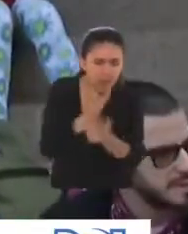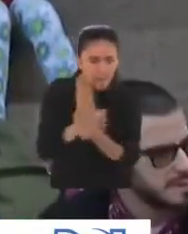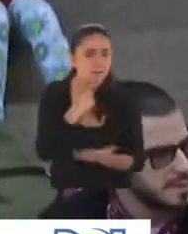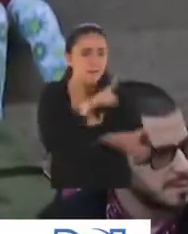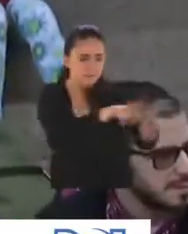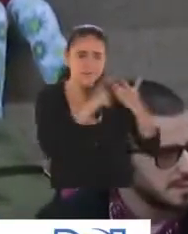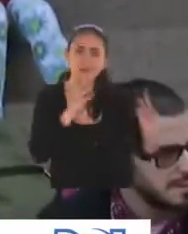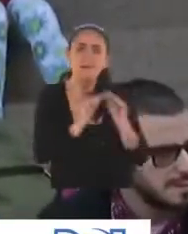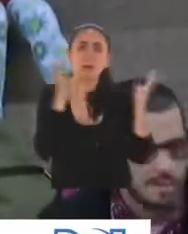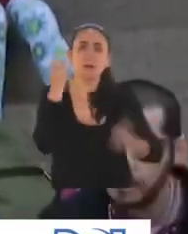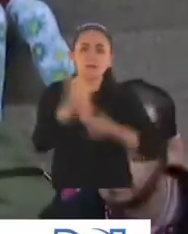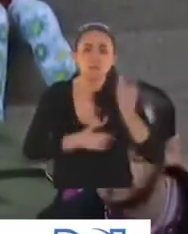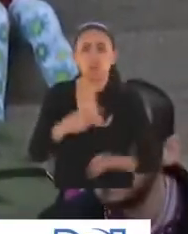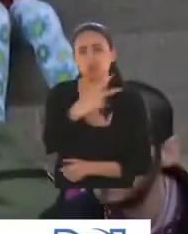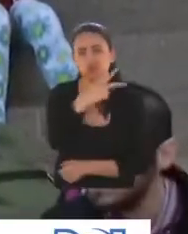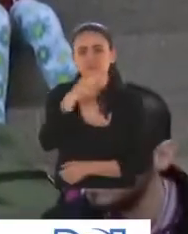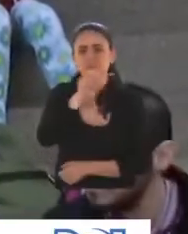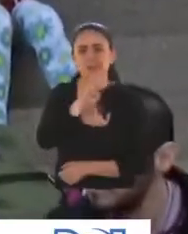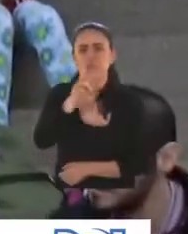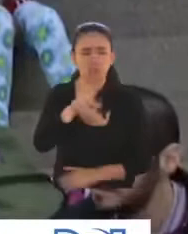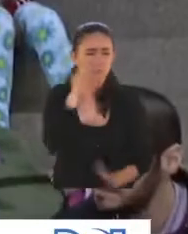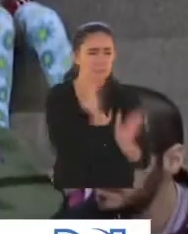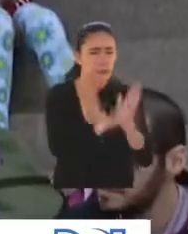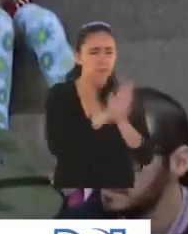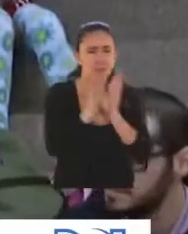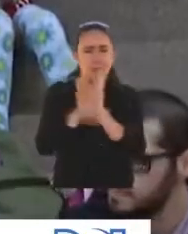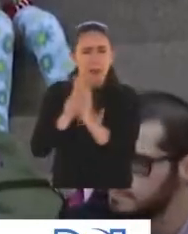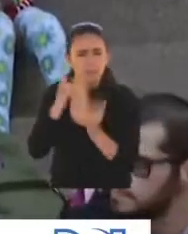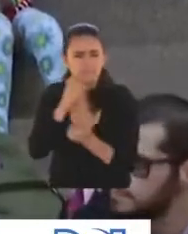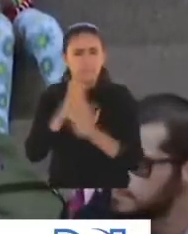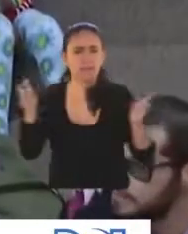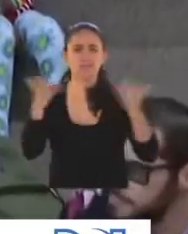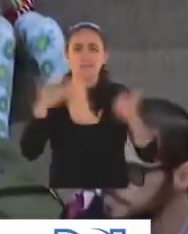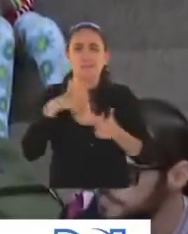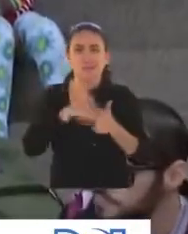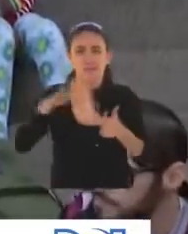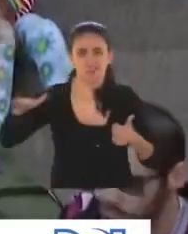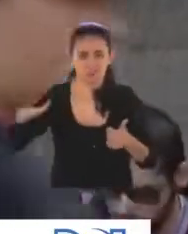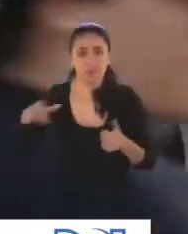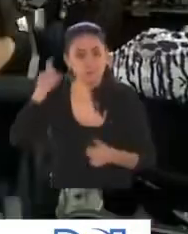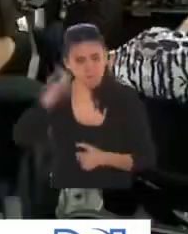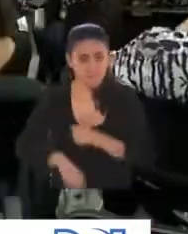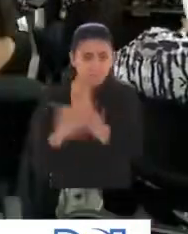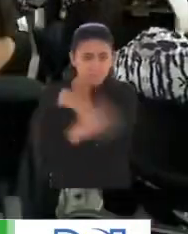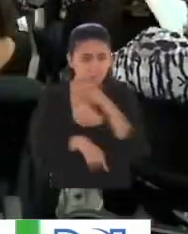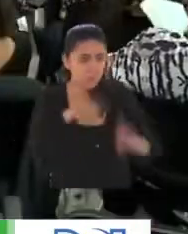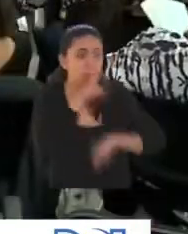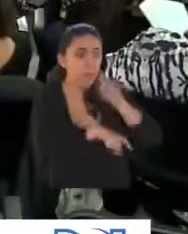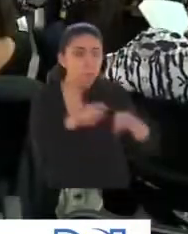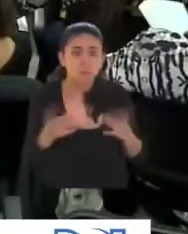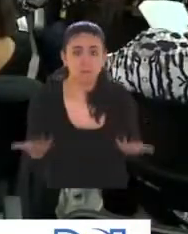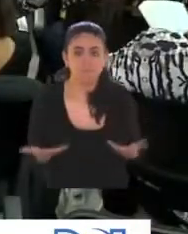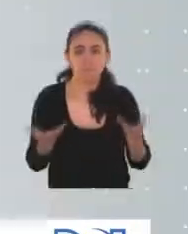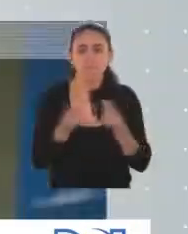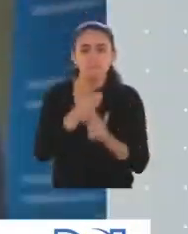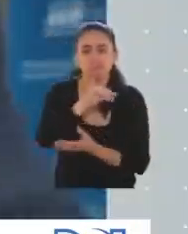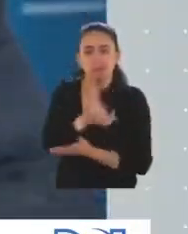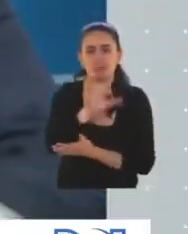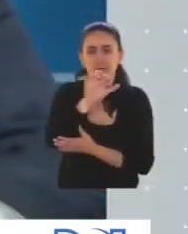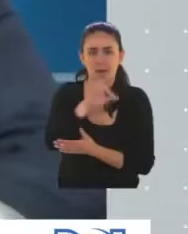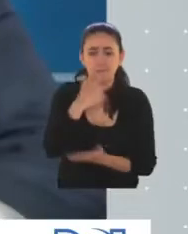Son 232 casos de ejecuciones extrajudiciales en Antioquia y por los cuales se le va a preguntar. Según la JEP, hay